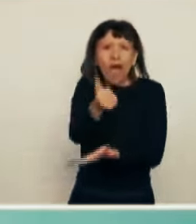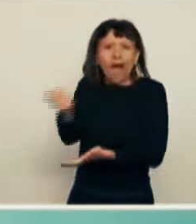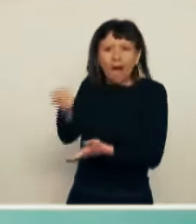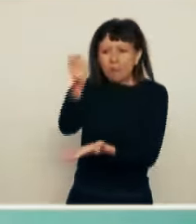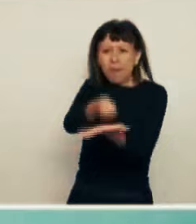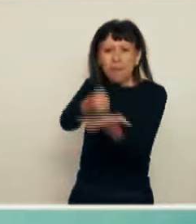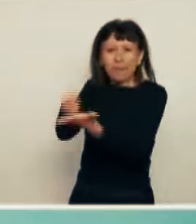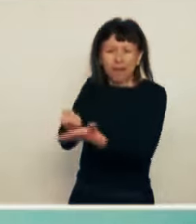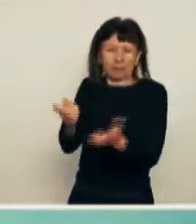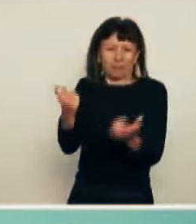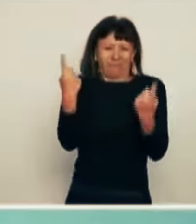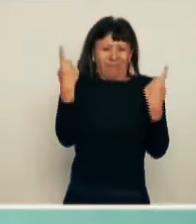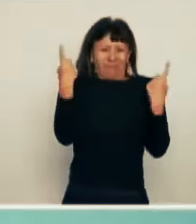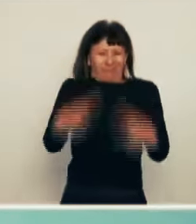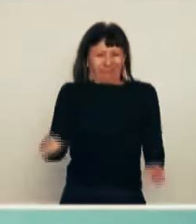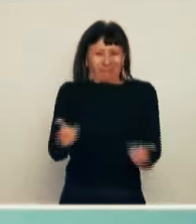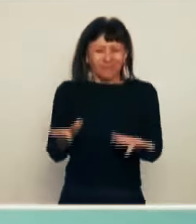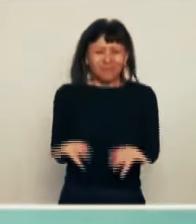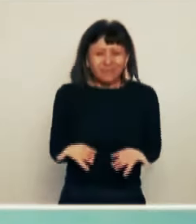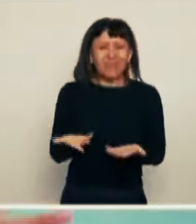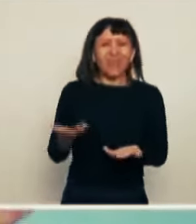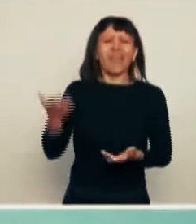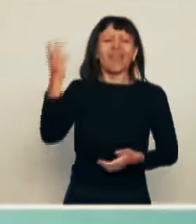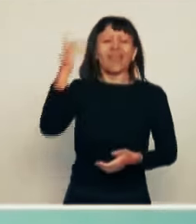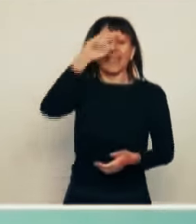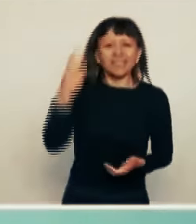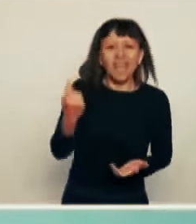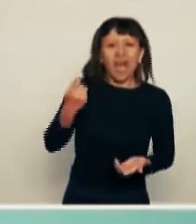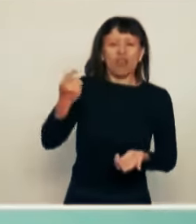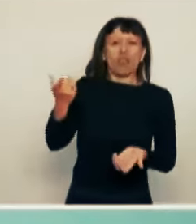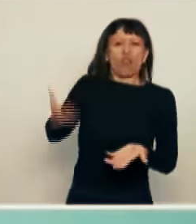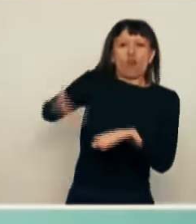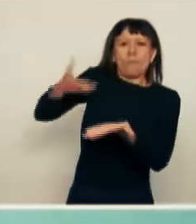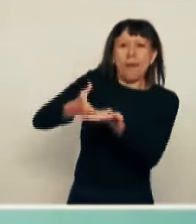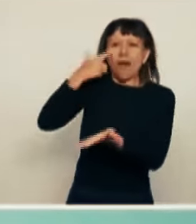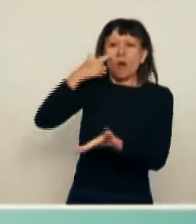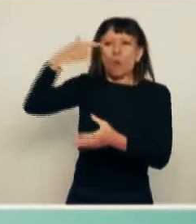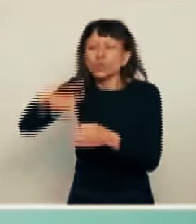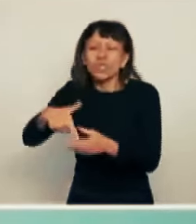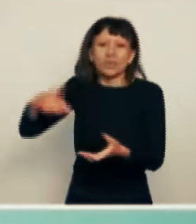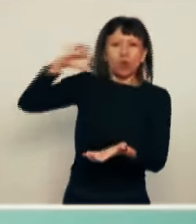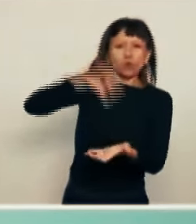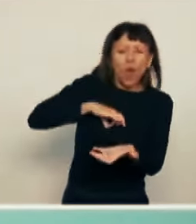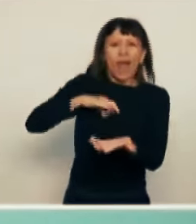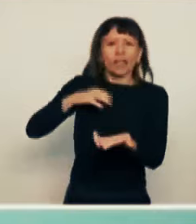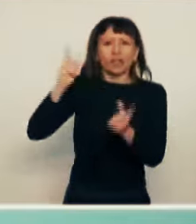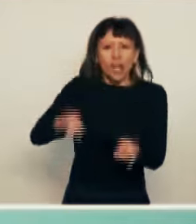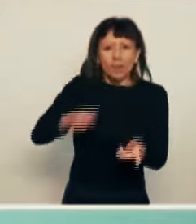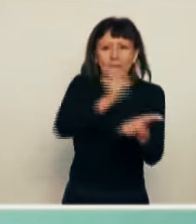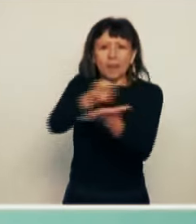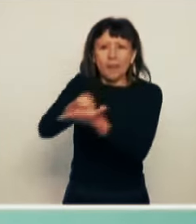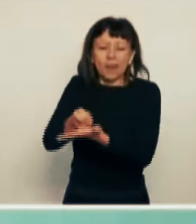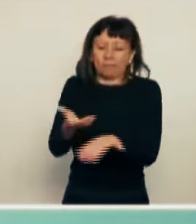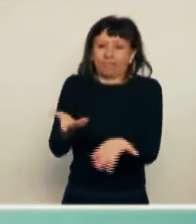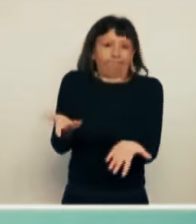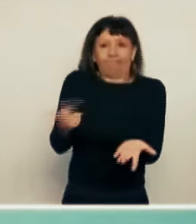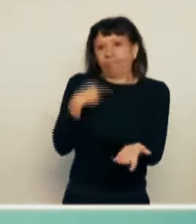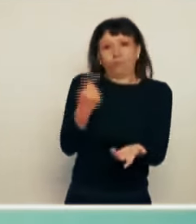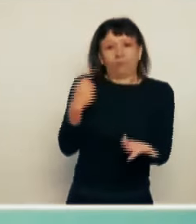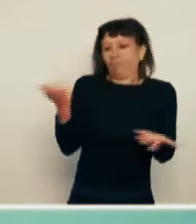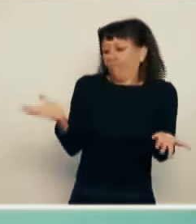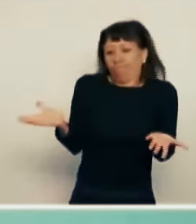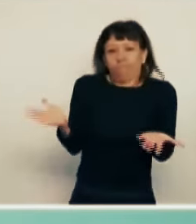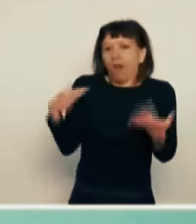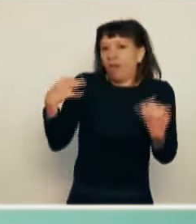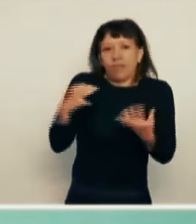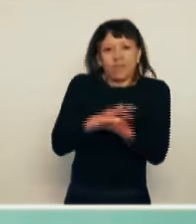Estado pagando combustible y todos los sueldos, o sea, no hubo más remedio que recuperar Aerolíneas Argentinas por el